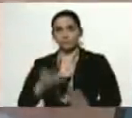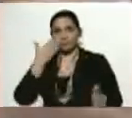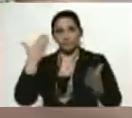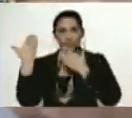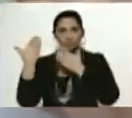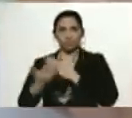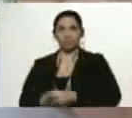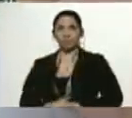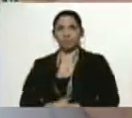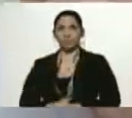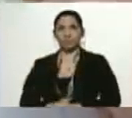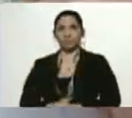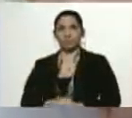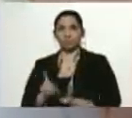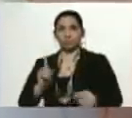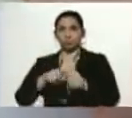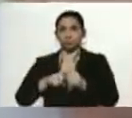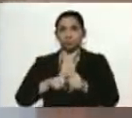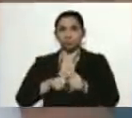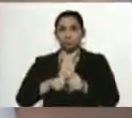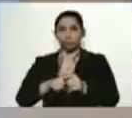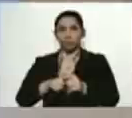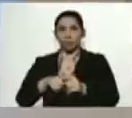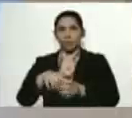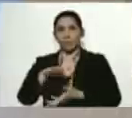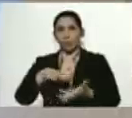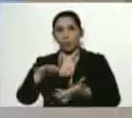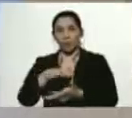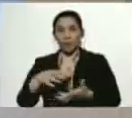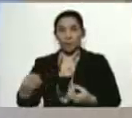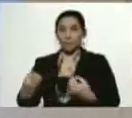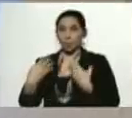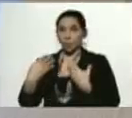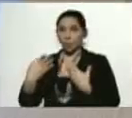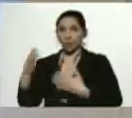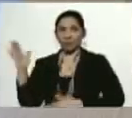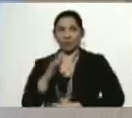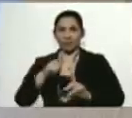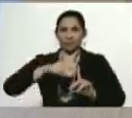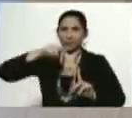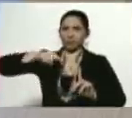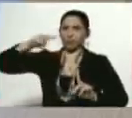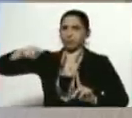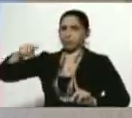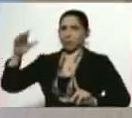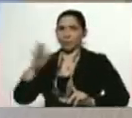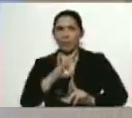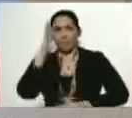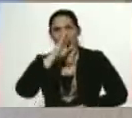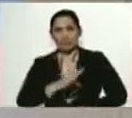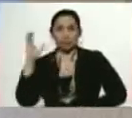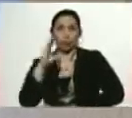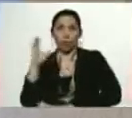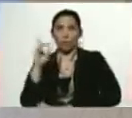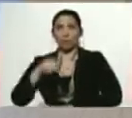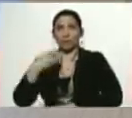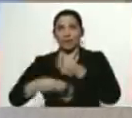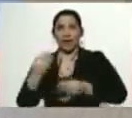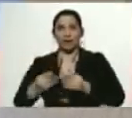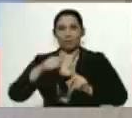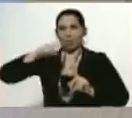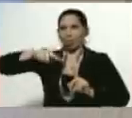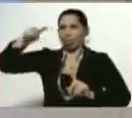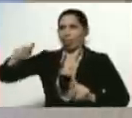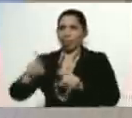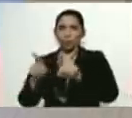esto conforma la situación epidemiológica de que se traen las curvas exponenciales de Brasil, de Colombia y generan una curva como